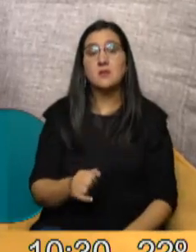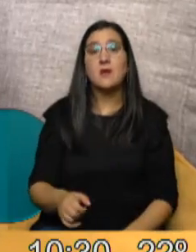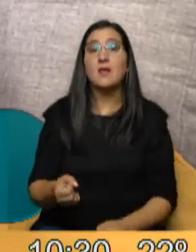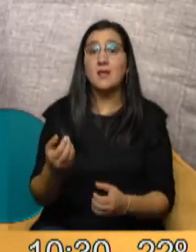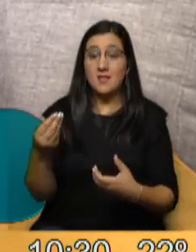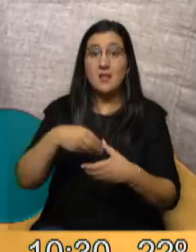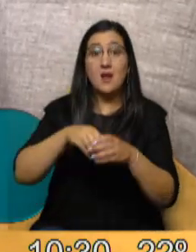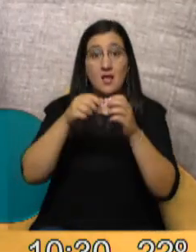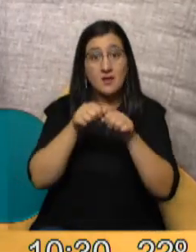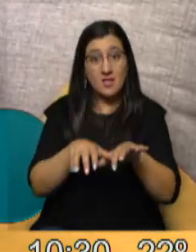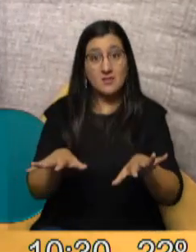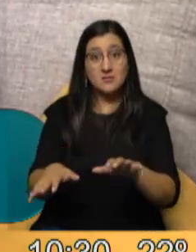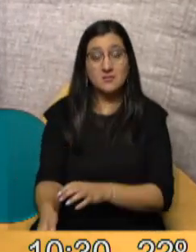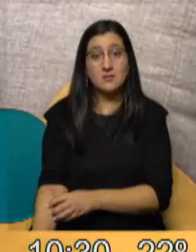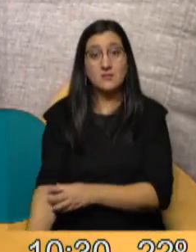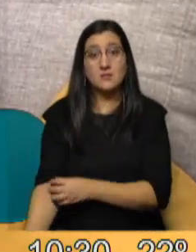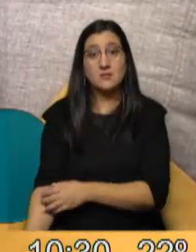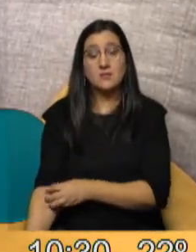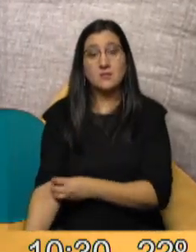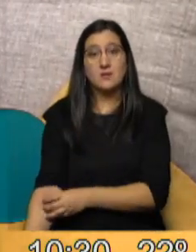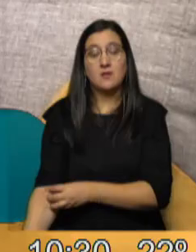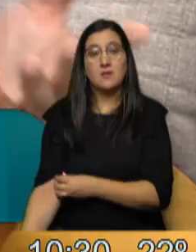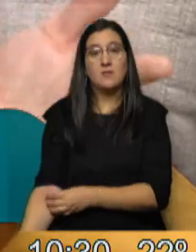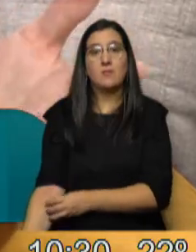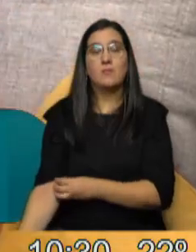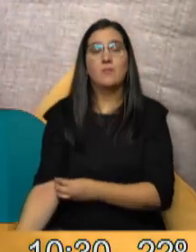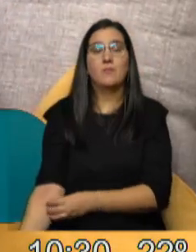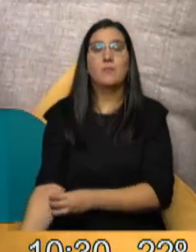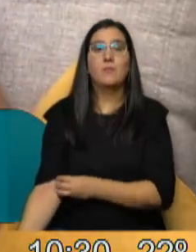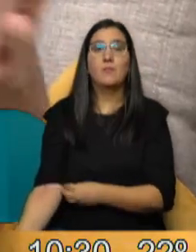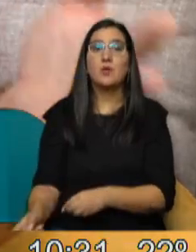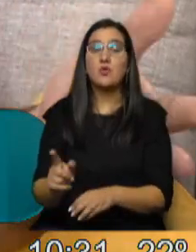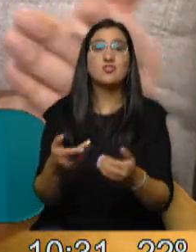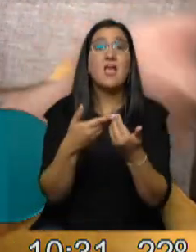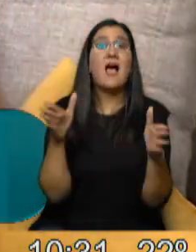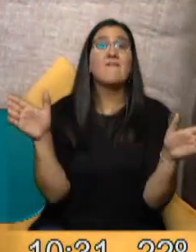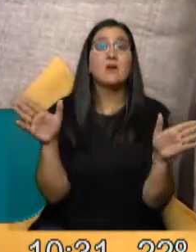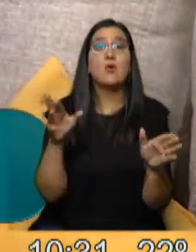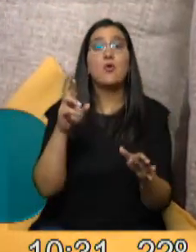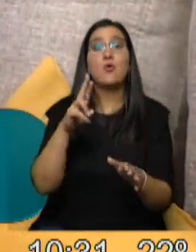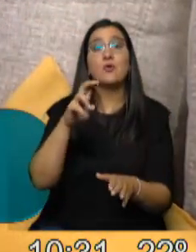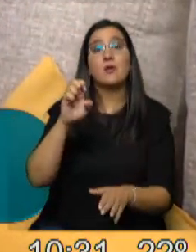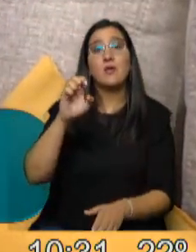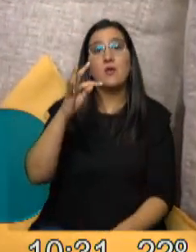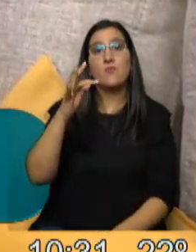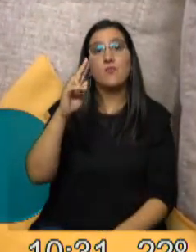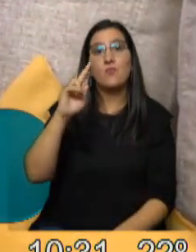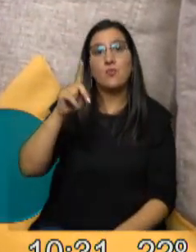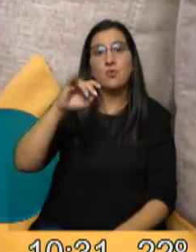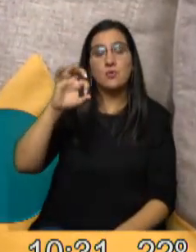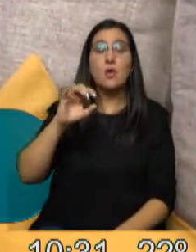porque no se abren los refugios para, porque en realidad hay perros. Y, pero sí, ellos publican